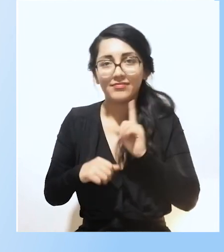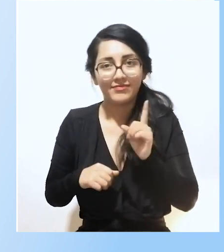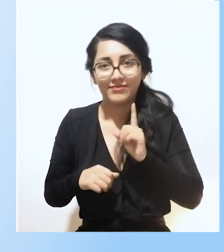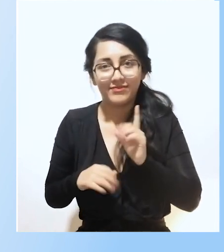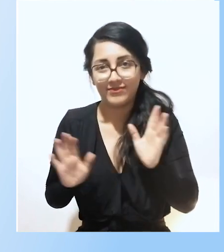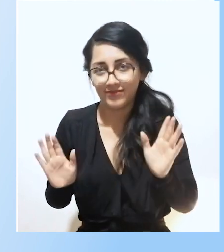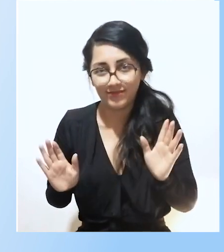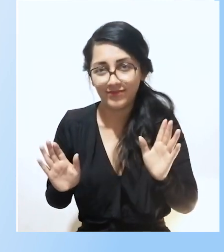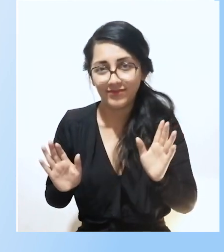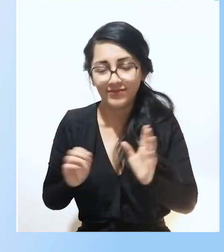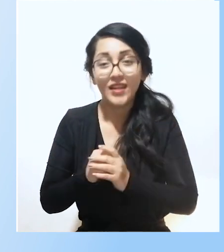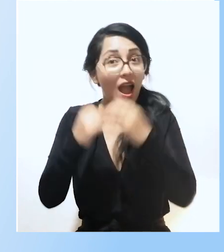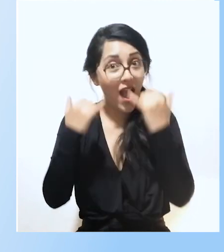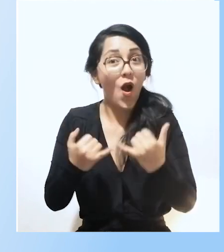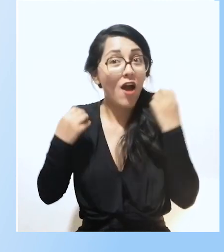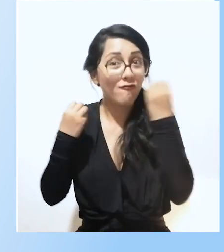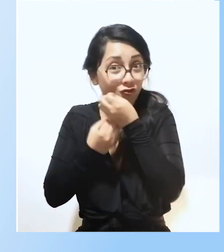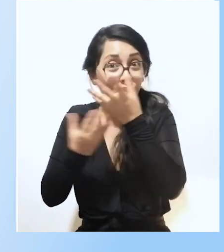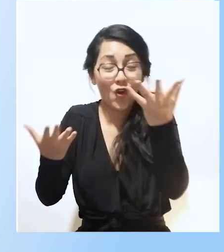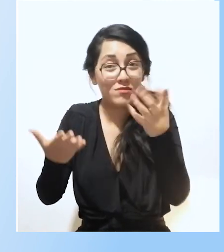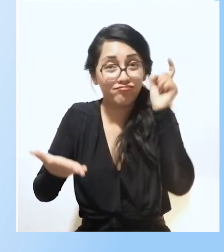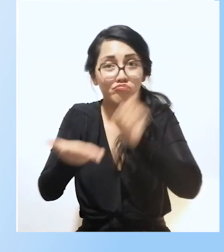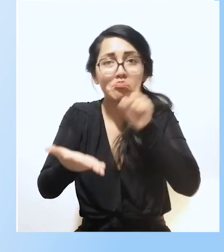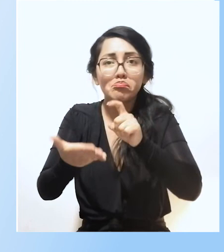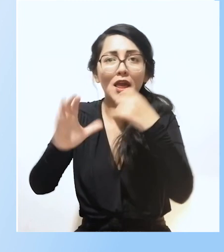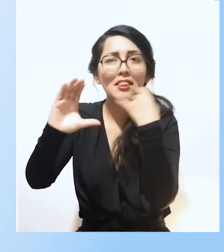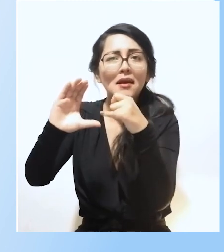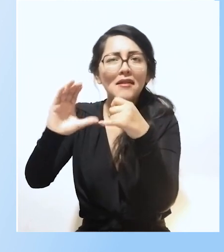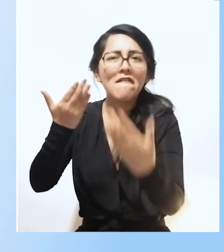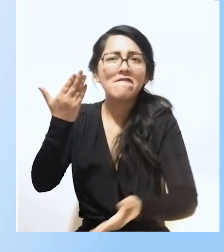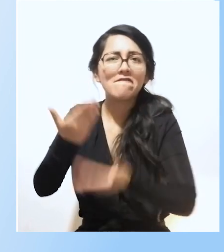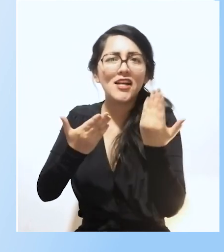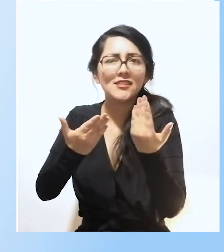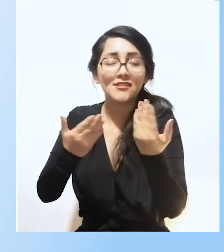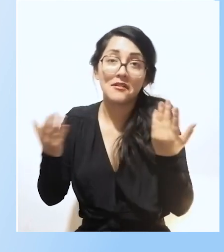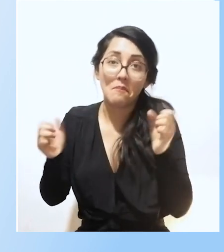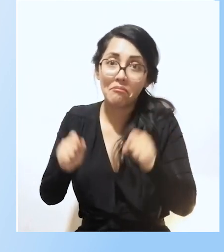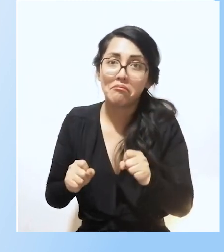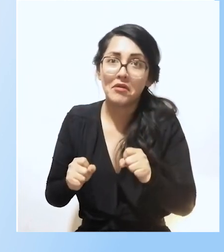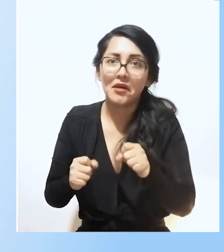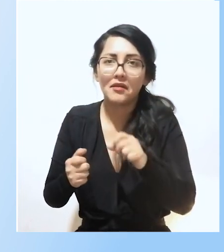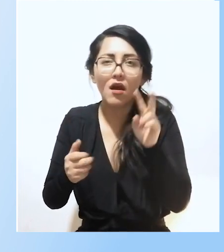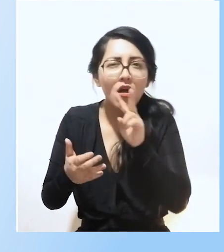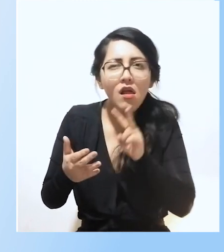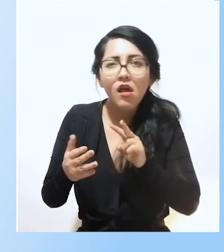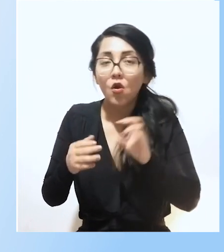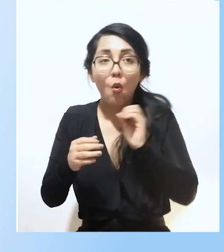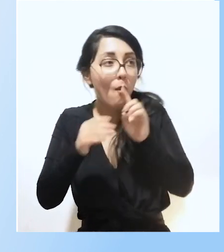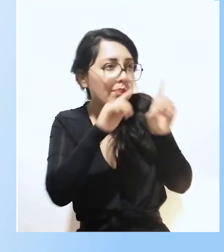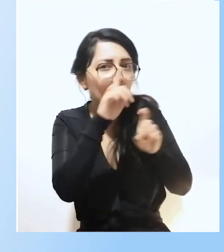hemos tenido más información al alcance de un clic. Entonces, también uno puede formarse muy bien, puede